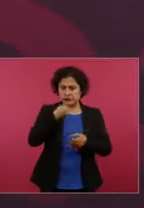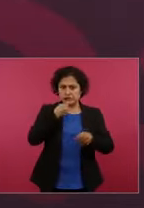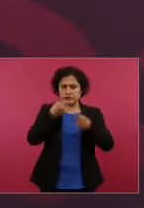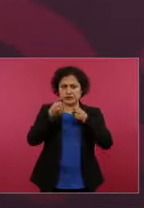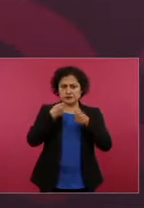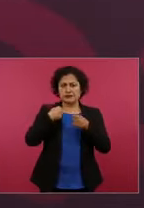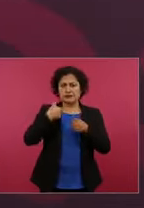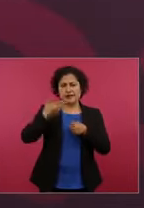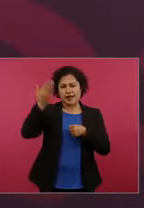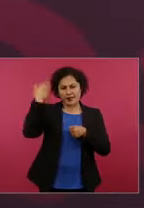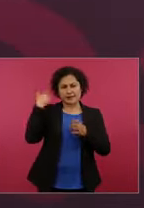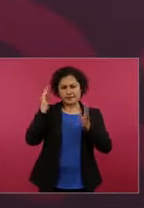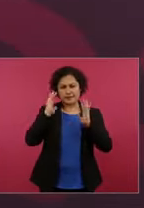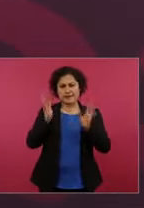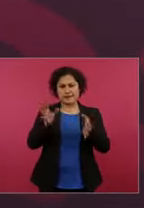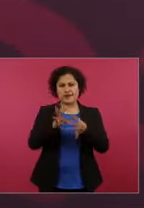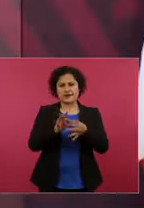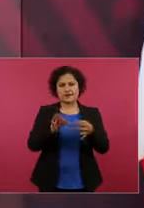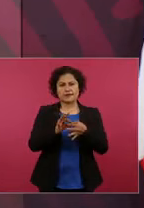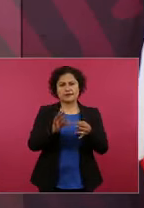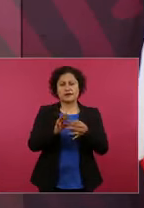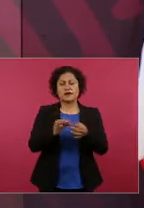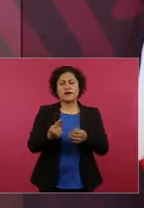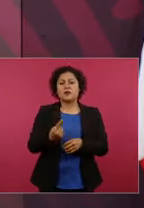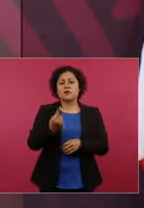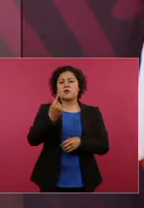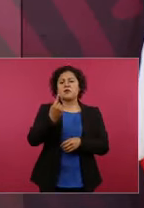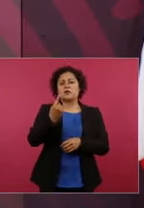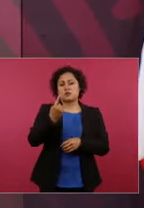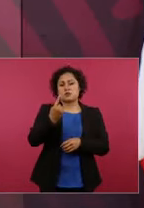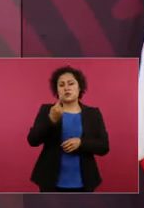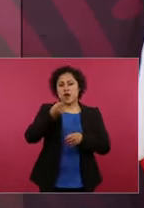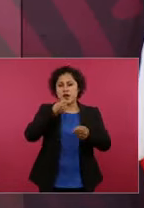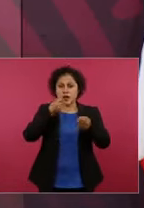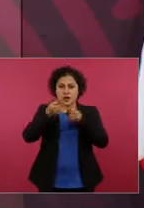platiqué, un periodista,